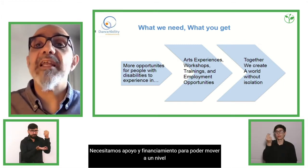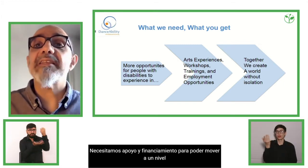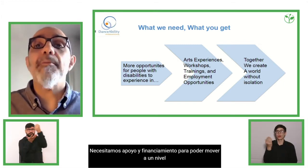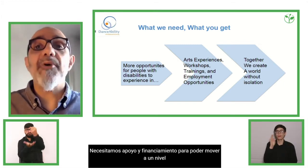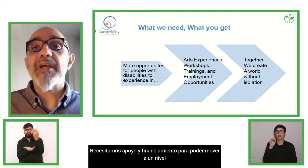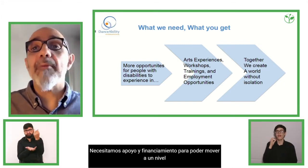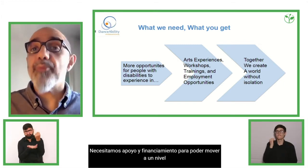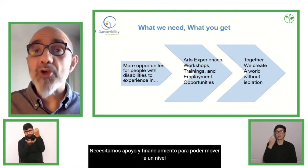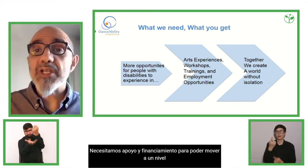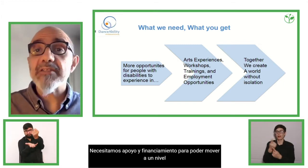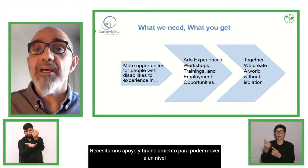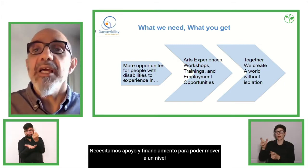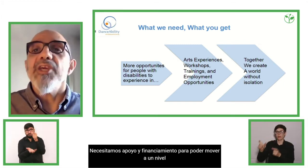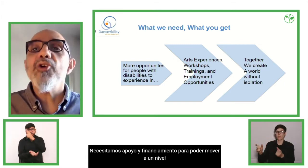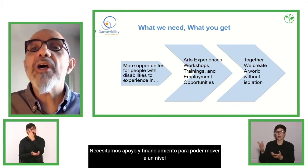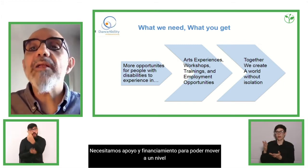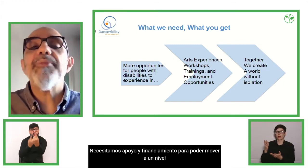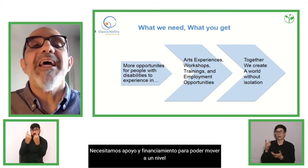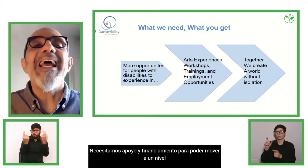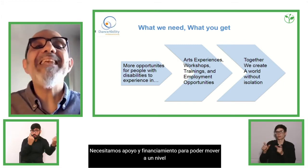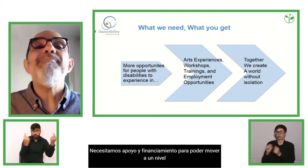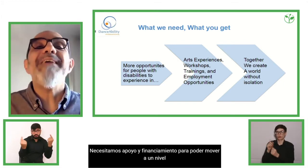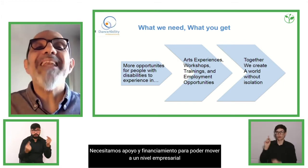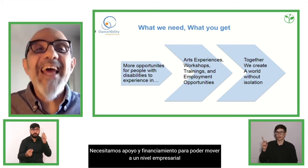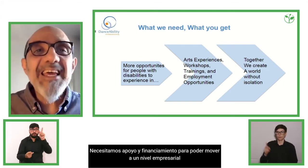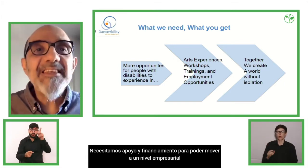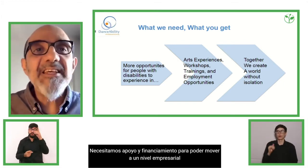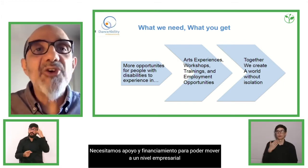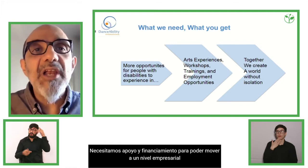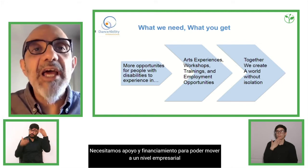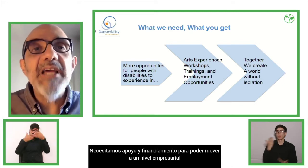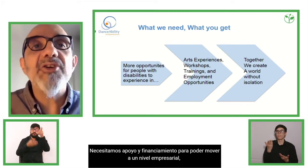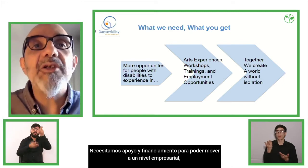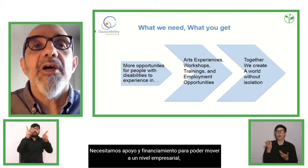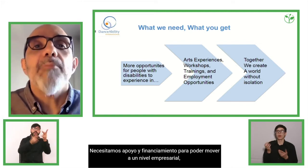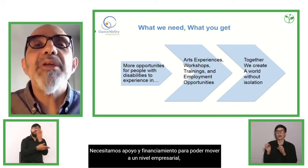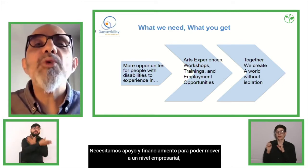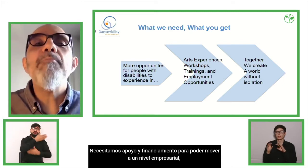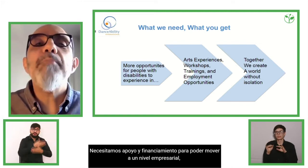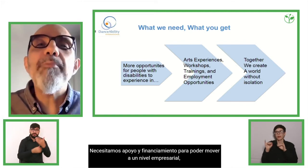negocios. Y como para apoyar